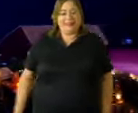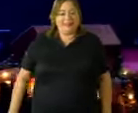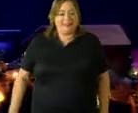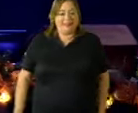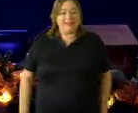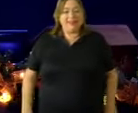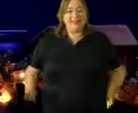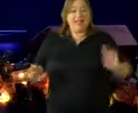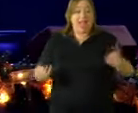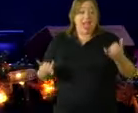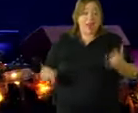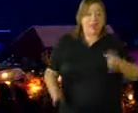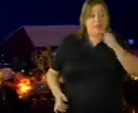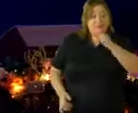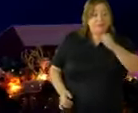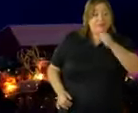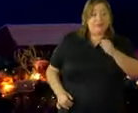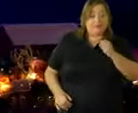Hemos crecido un poco.